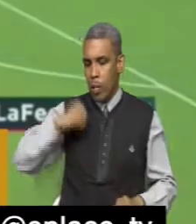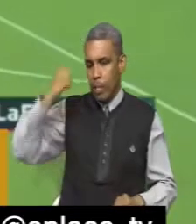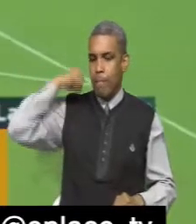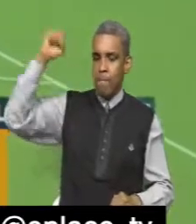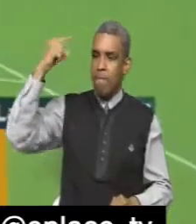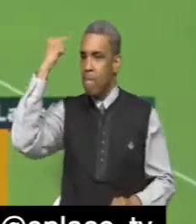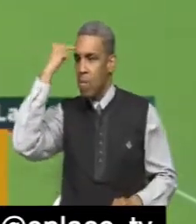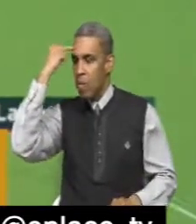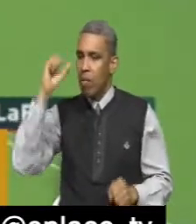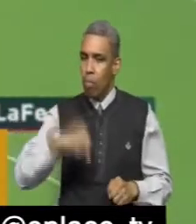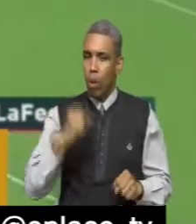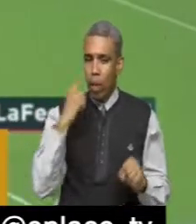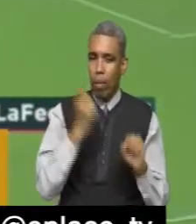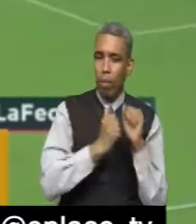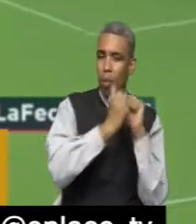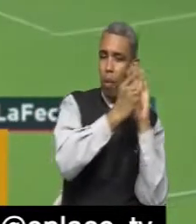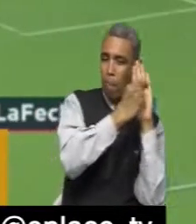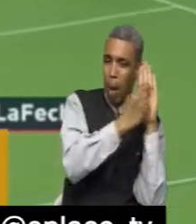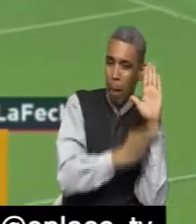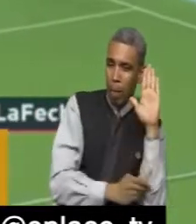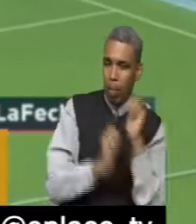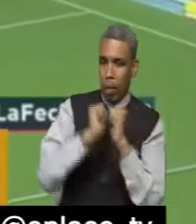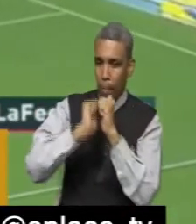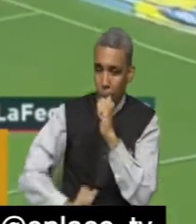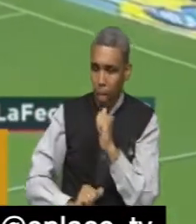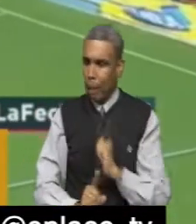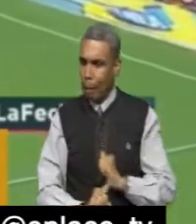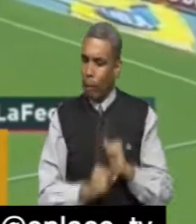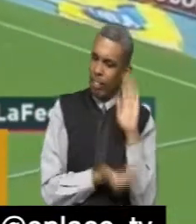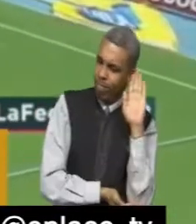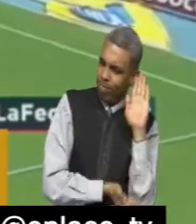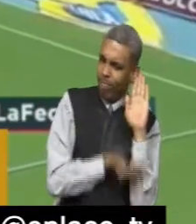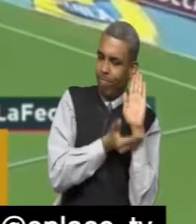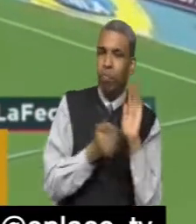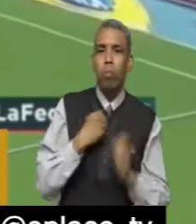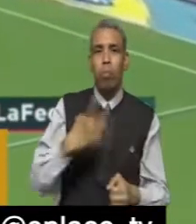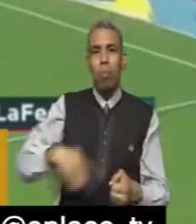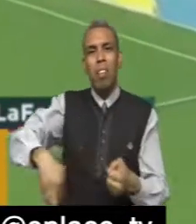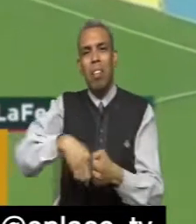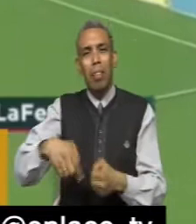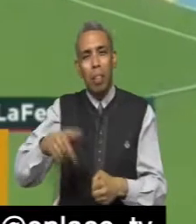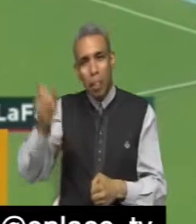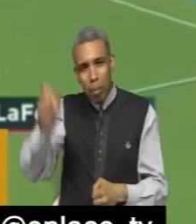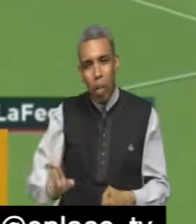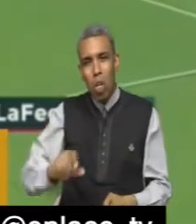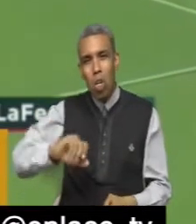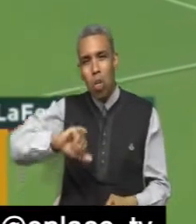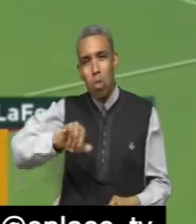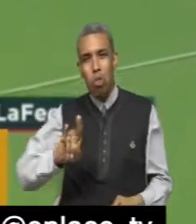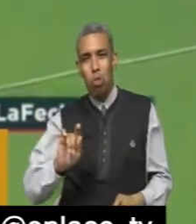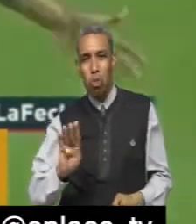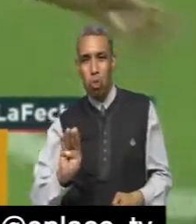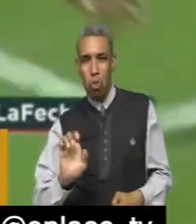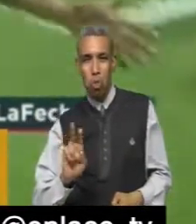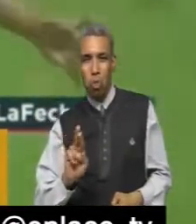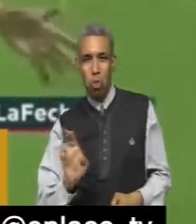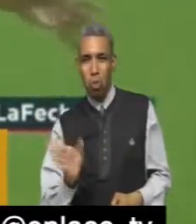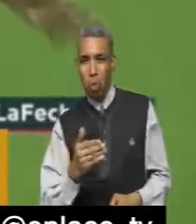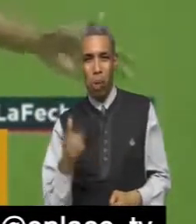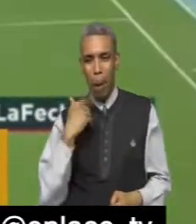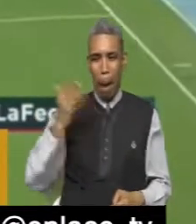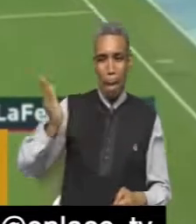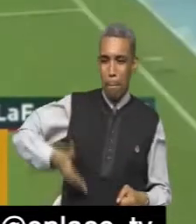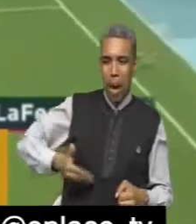para alejarse del descenso. En este encuentro, Alianza Petrolera no contará con el delantero Yuber Asprilla por lesión, con una recuperación